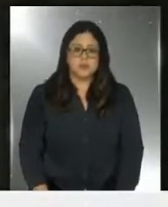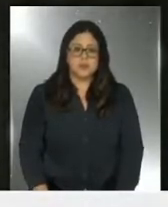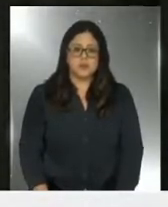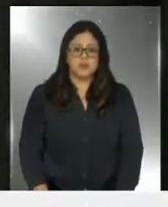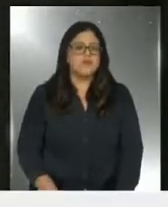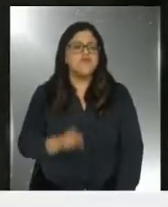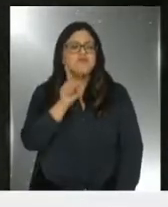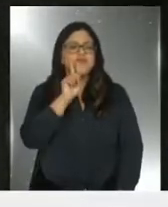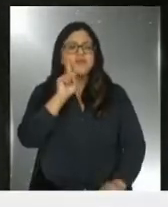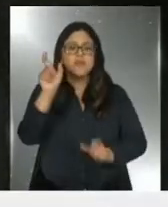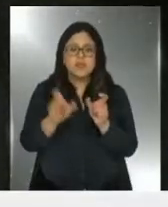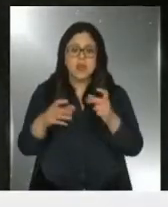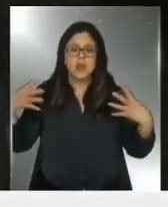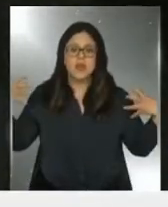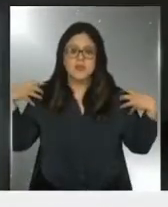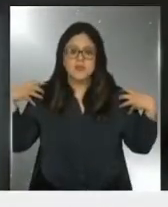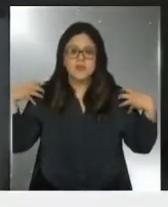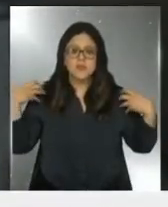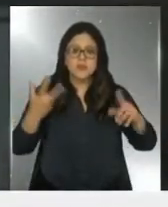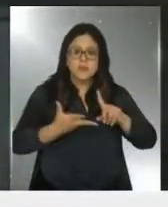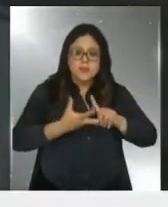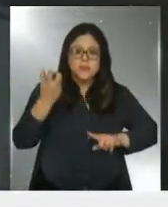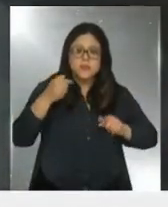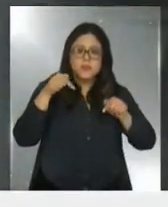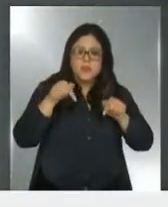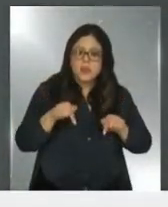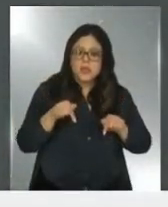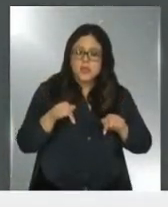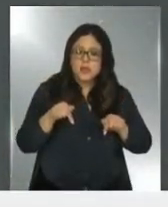¿Quiénes son los hackers que están detrás de esto?